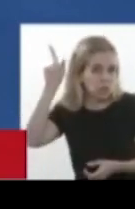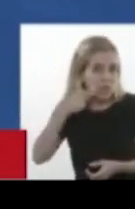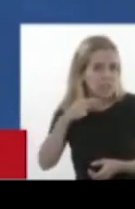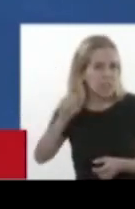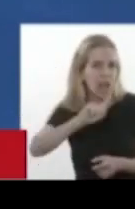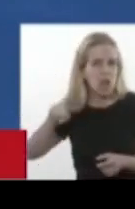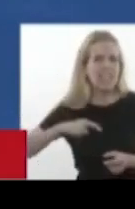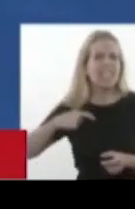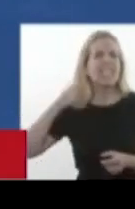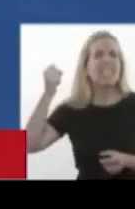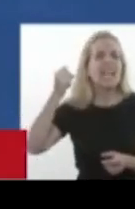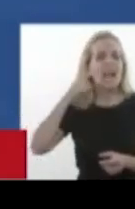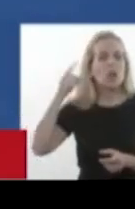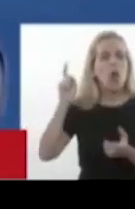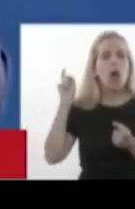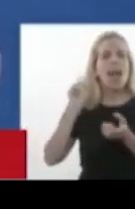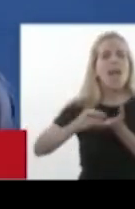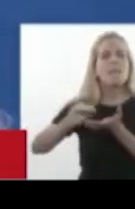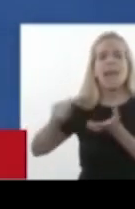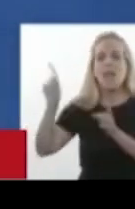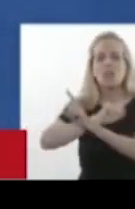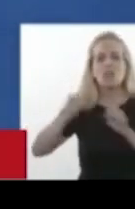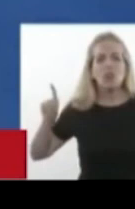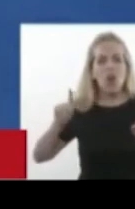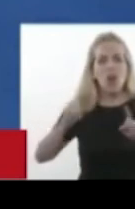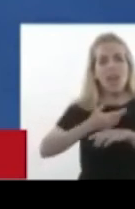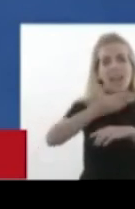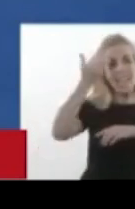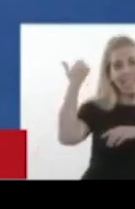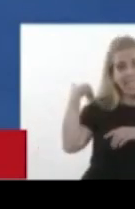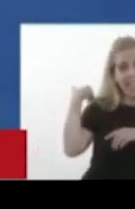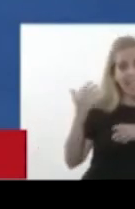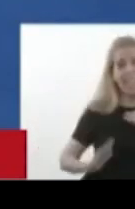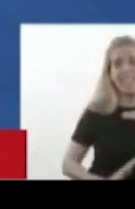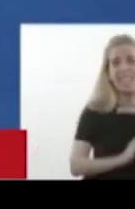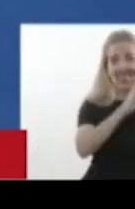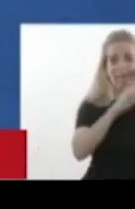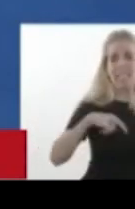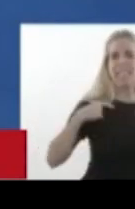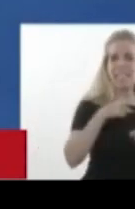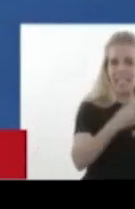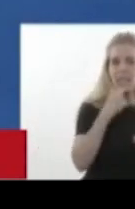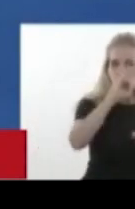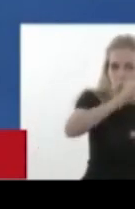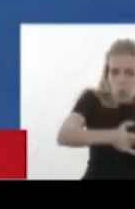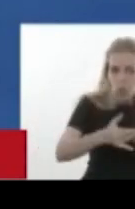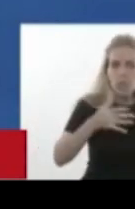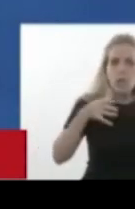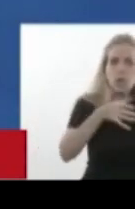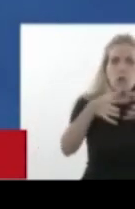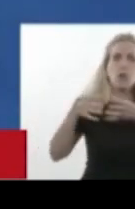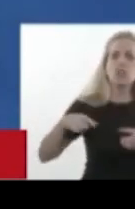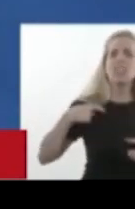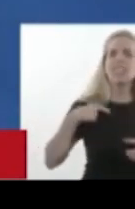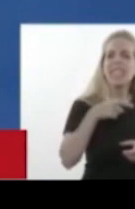ayer Juan Domingo Biden llamó a la sindicalización como una forma de promover los derechos